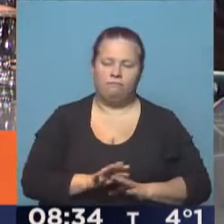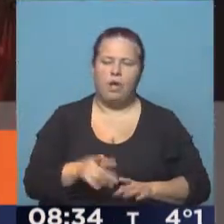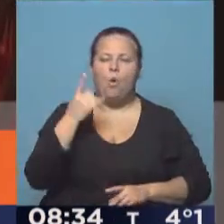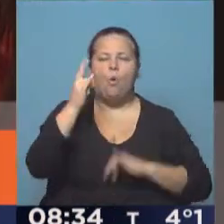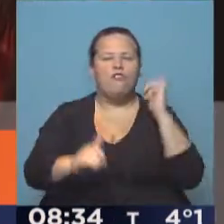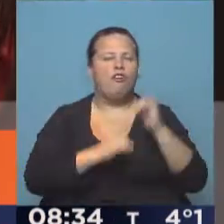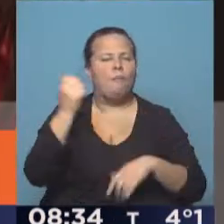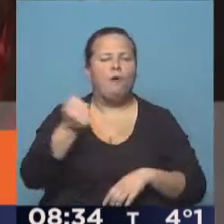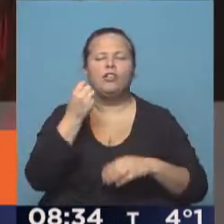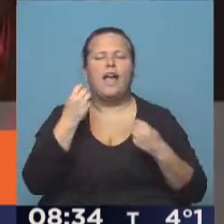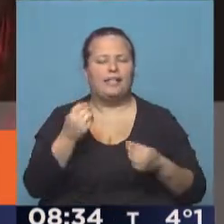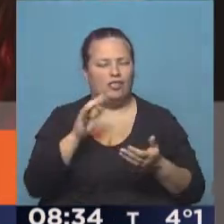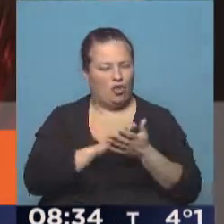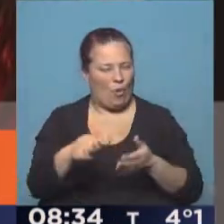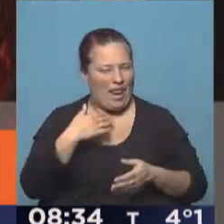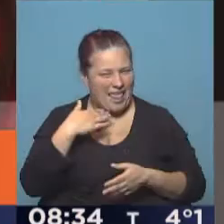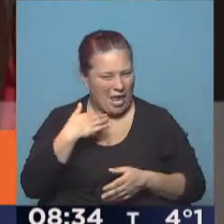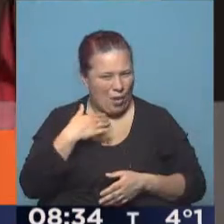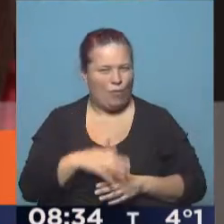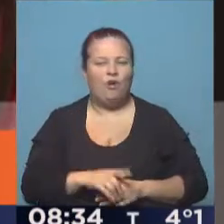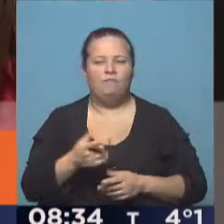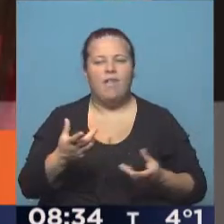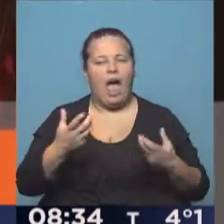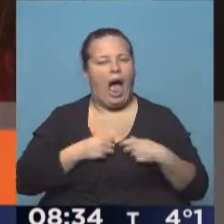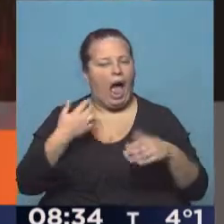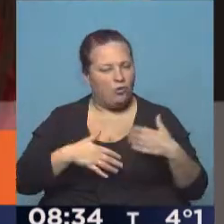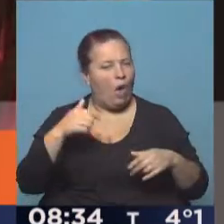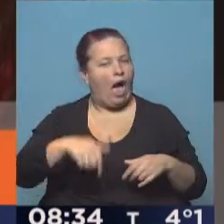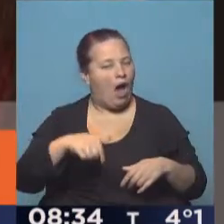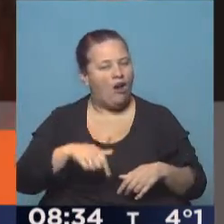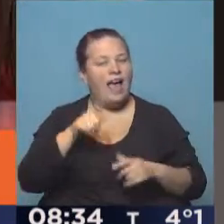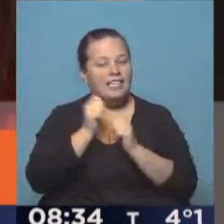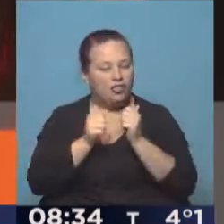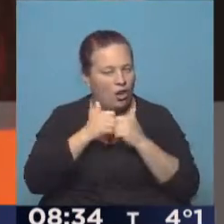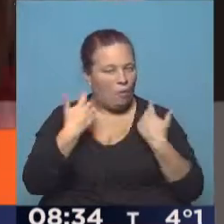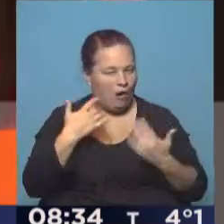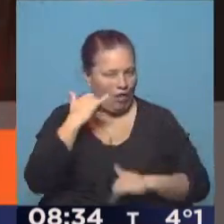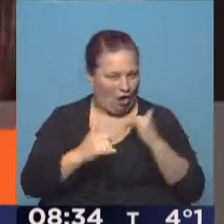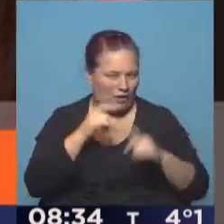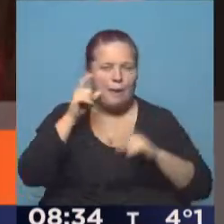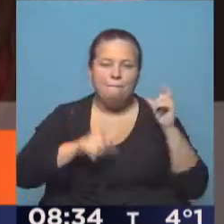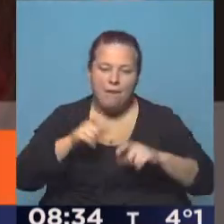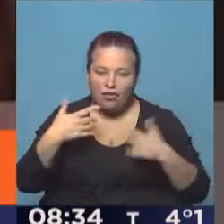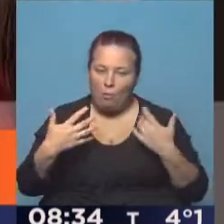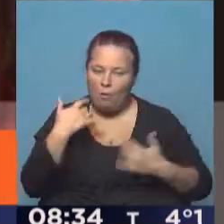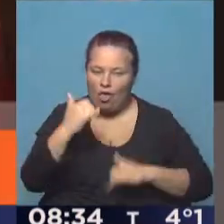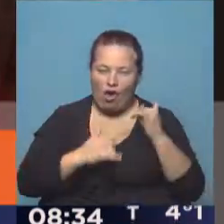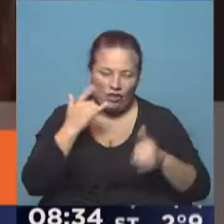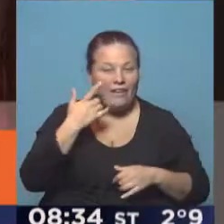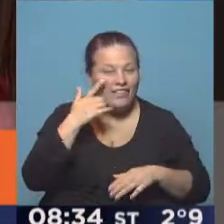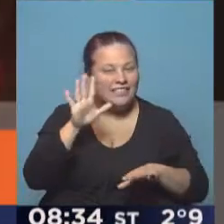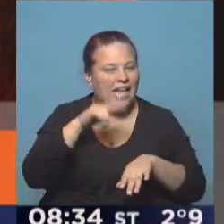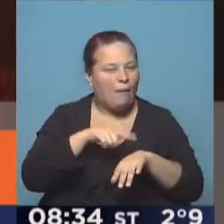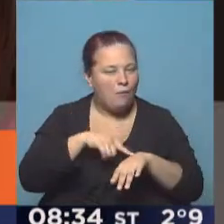datos principales justamente de este libro y que ayudó mucho, que actualmente esa historia se puede contar, que hay personas que las pueden contar, que han vivido